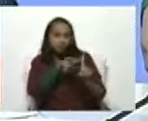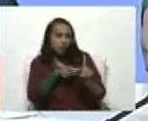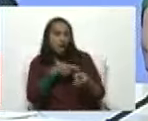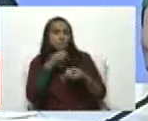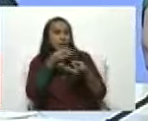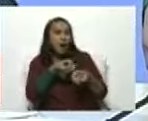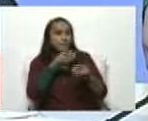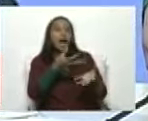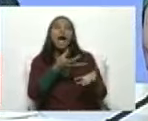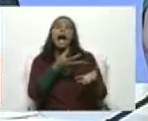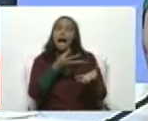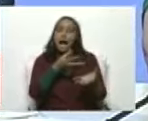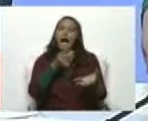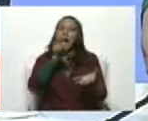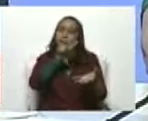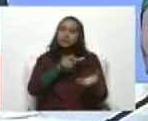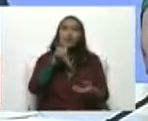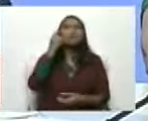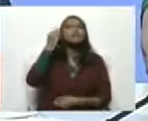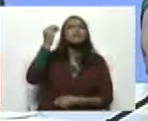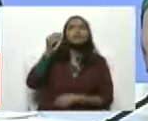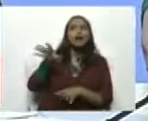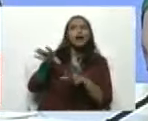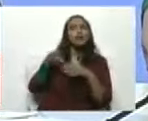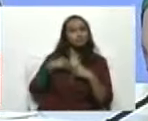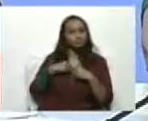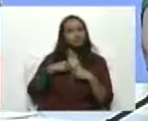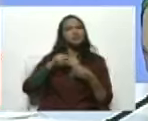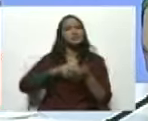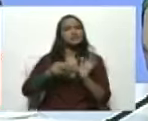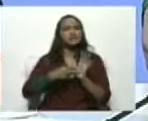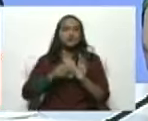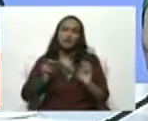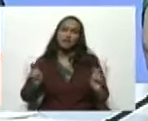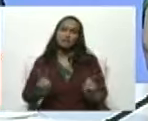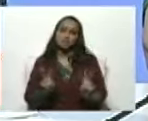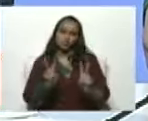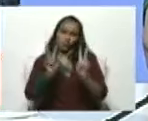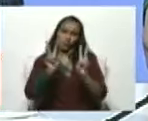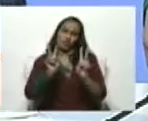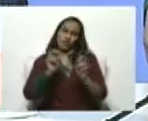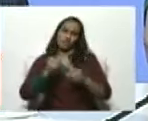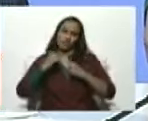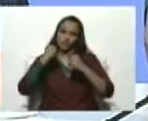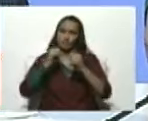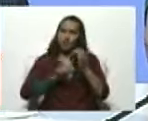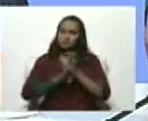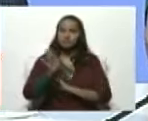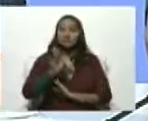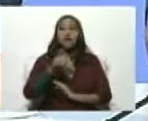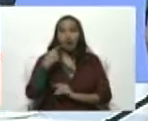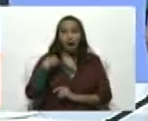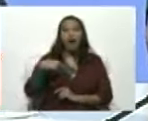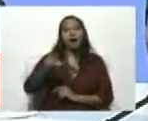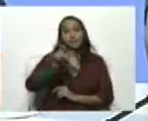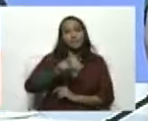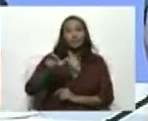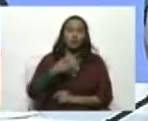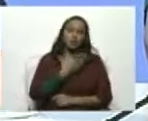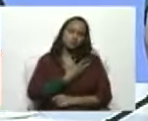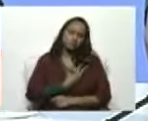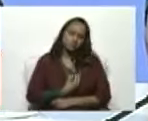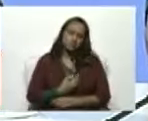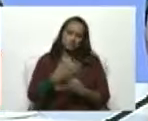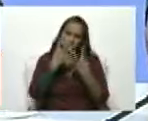triunfar. Motivar para triunfar. Eso es válido para todos. Hay gente que se deprime, hay gente que dice no